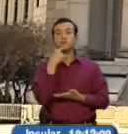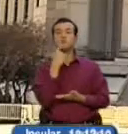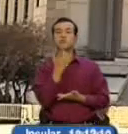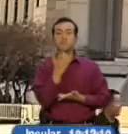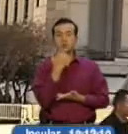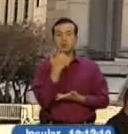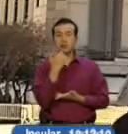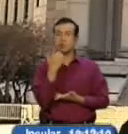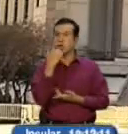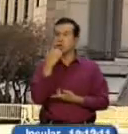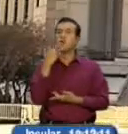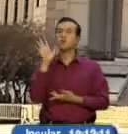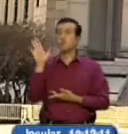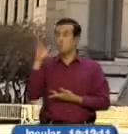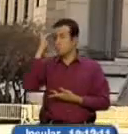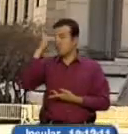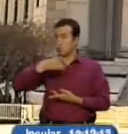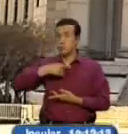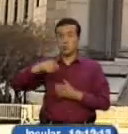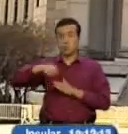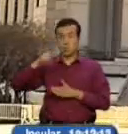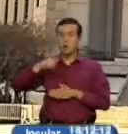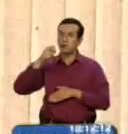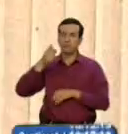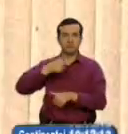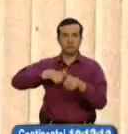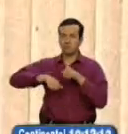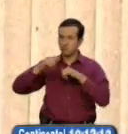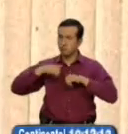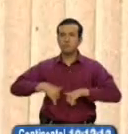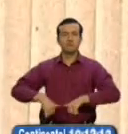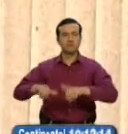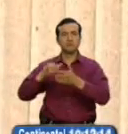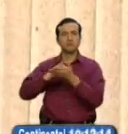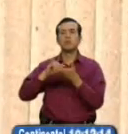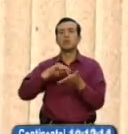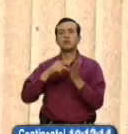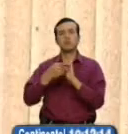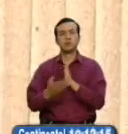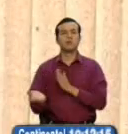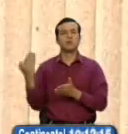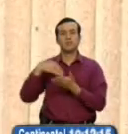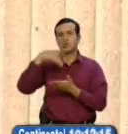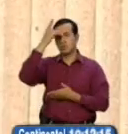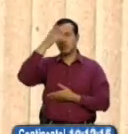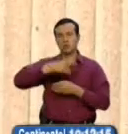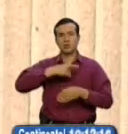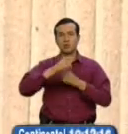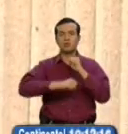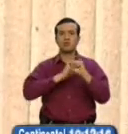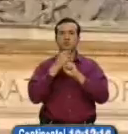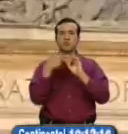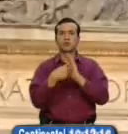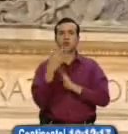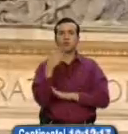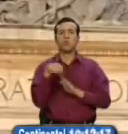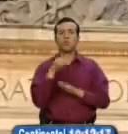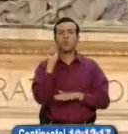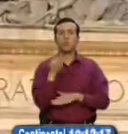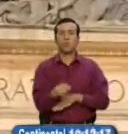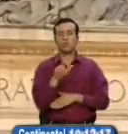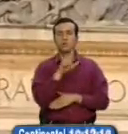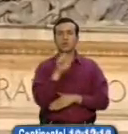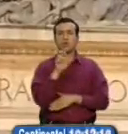apelarán el fallo de la Corte Federal del Segundo Circuito en Manhattan, que consiste en ratificar el dictamen de 2014 del juez de Estados